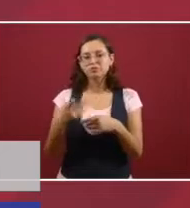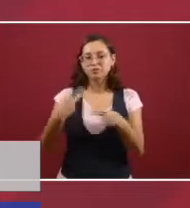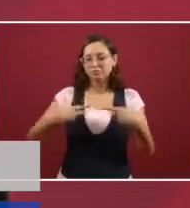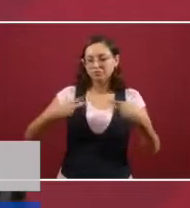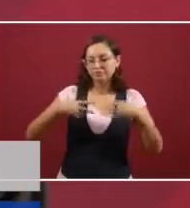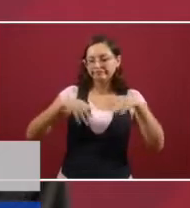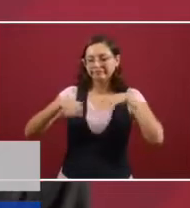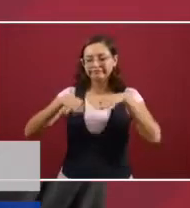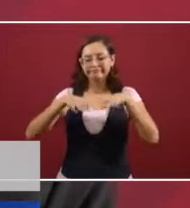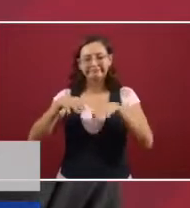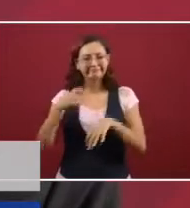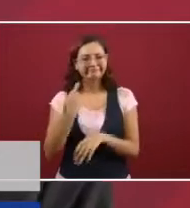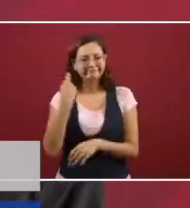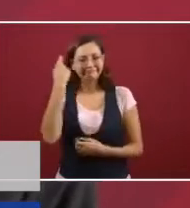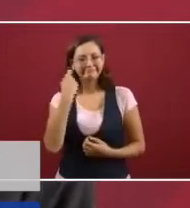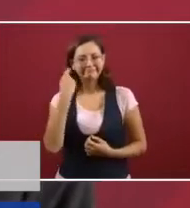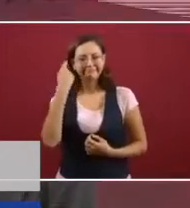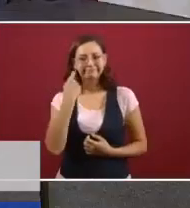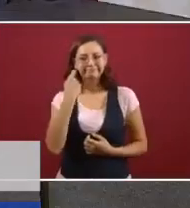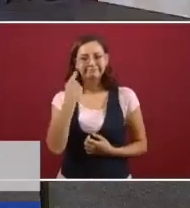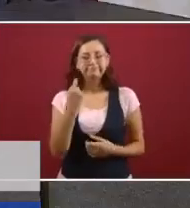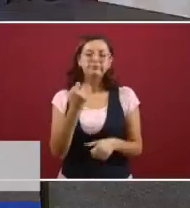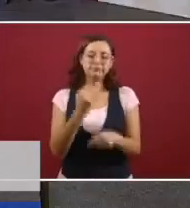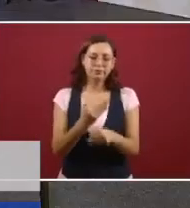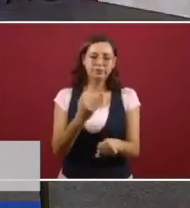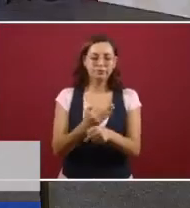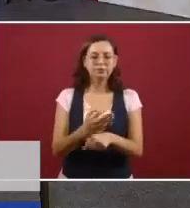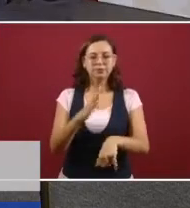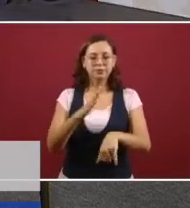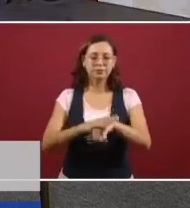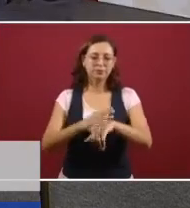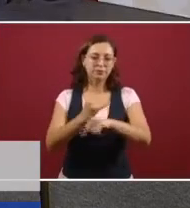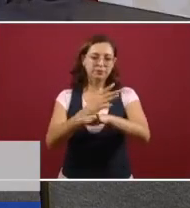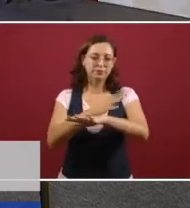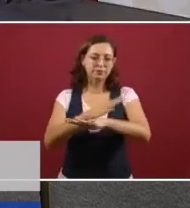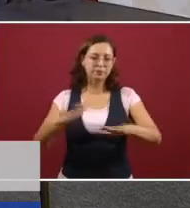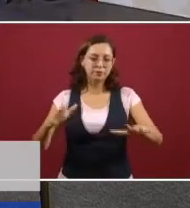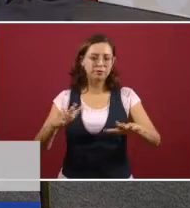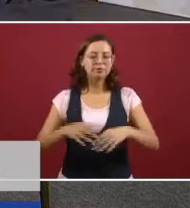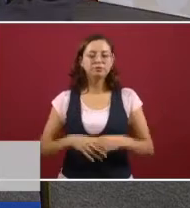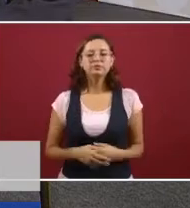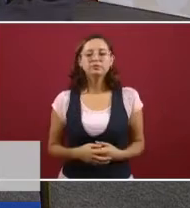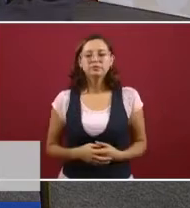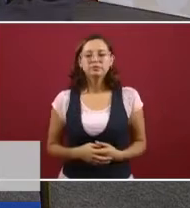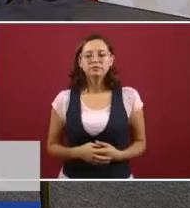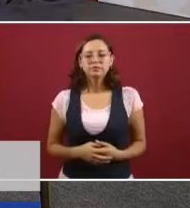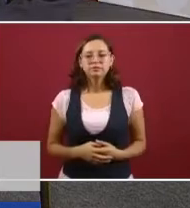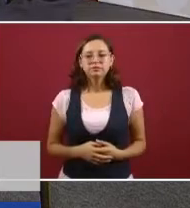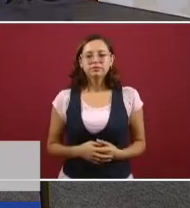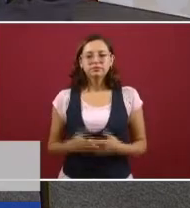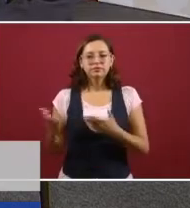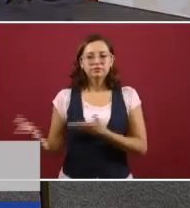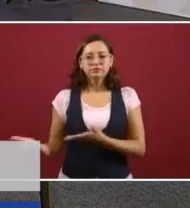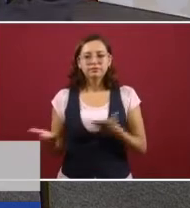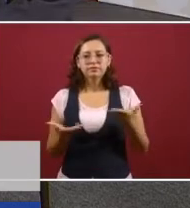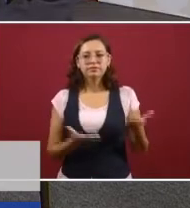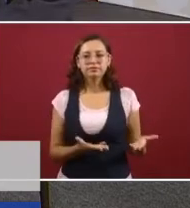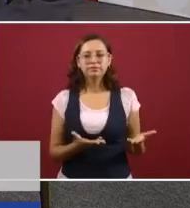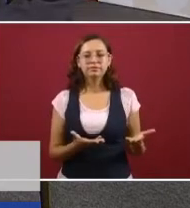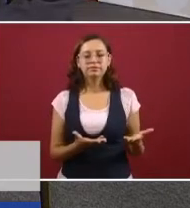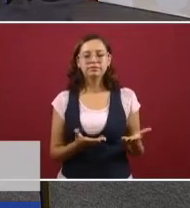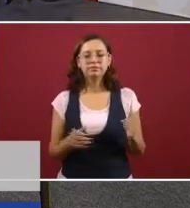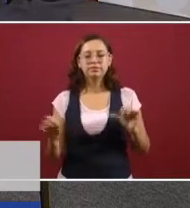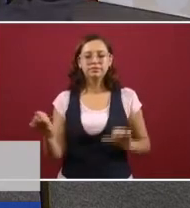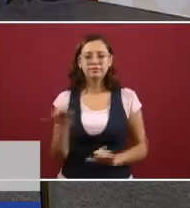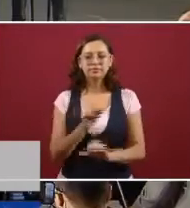Informa a los trabajadores que los ahorros están seguros y sus pensiones están aseguradas, respaldadas por el Gobierno de la República, y se buscará aumentar